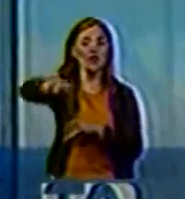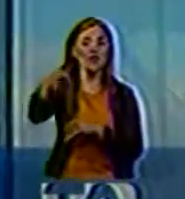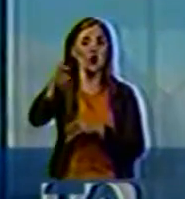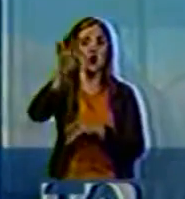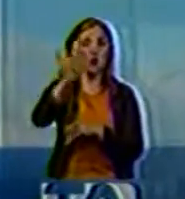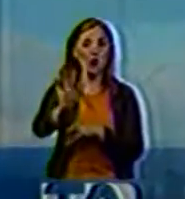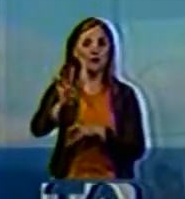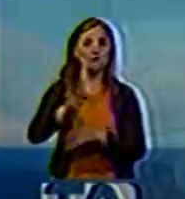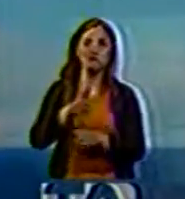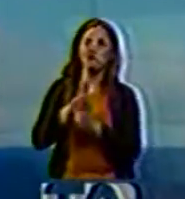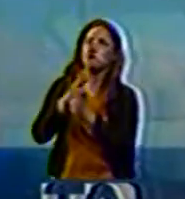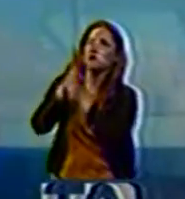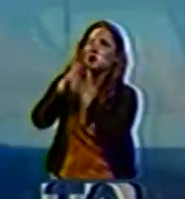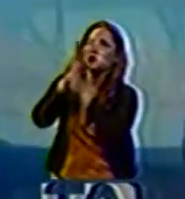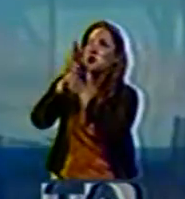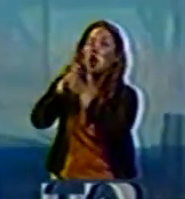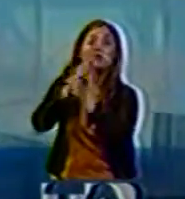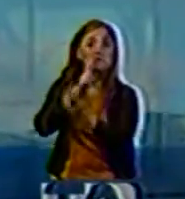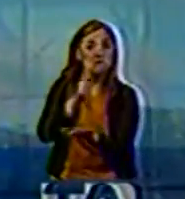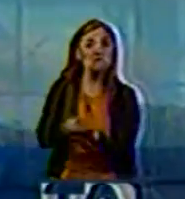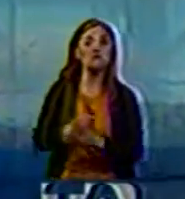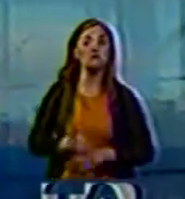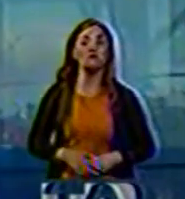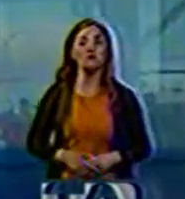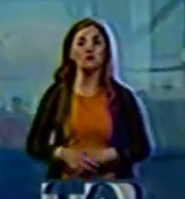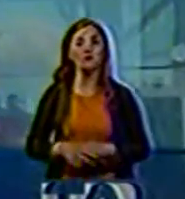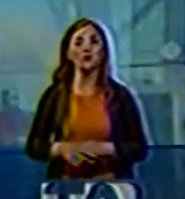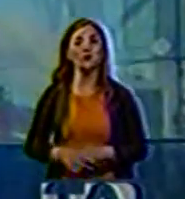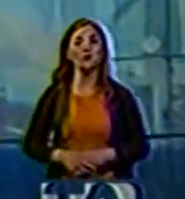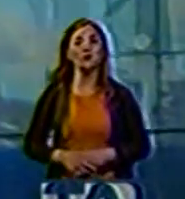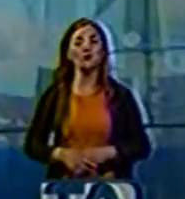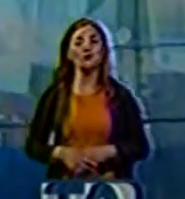Nuestras cámaras también lo registraron.